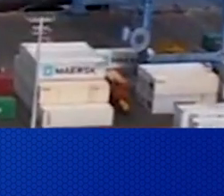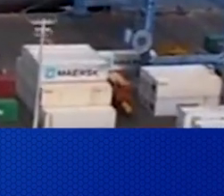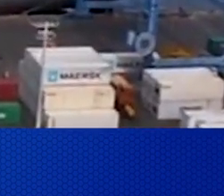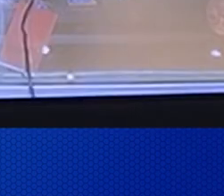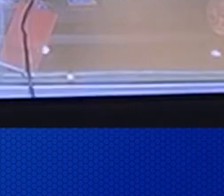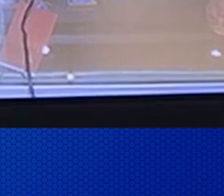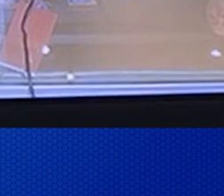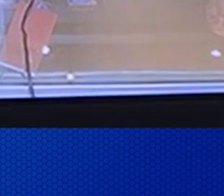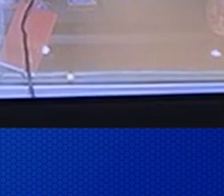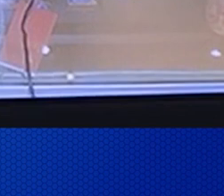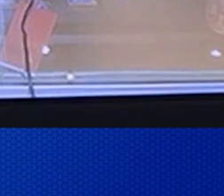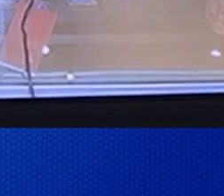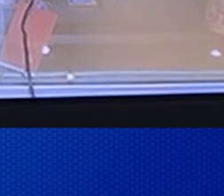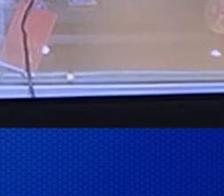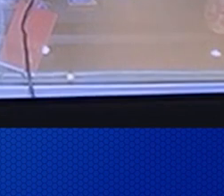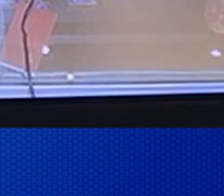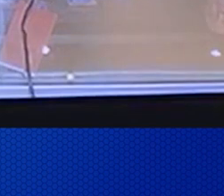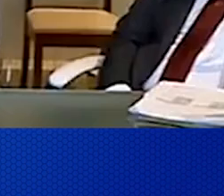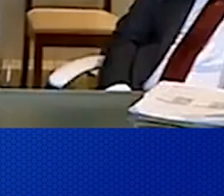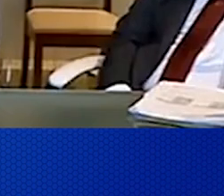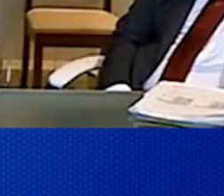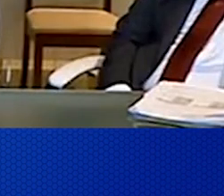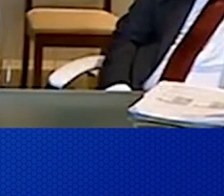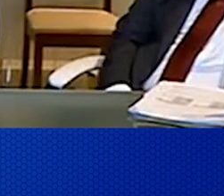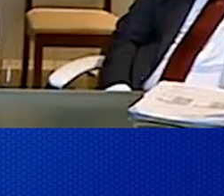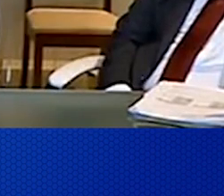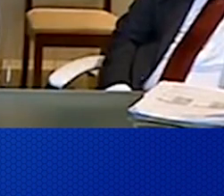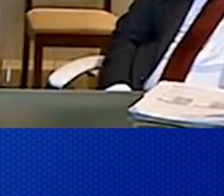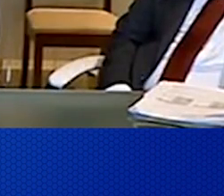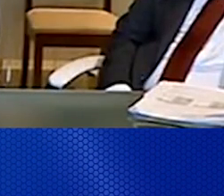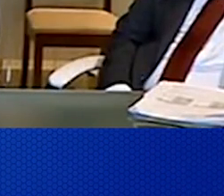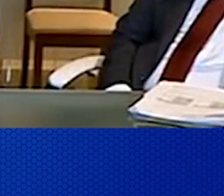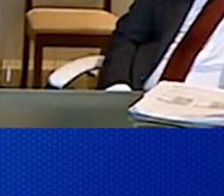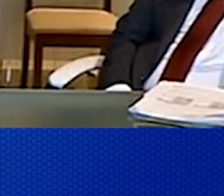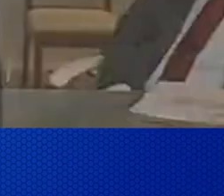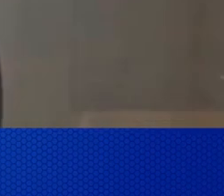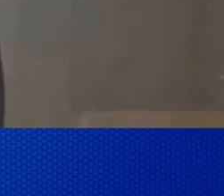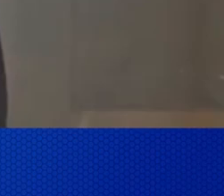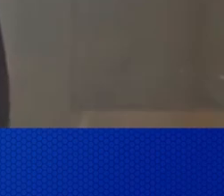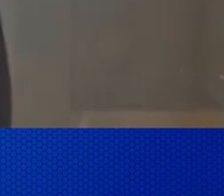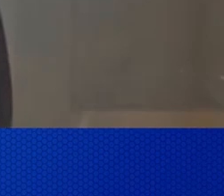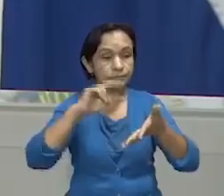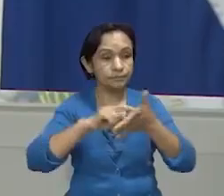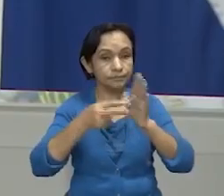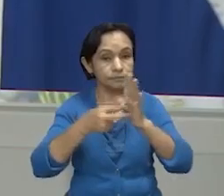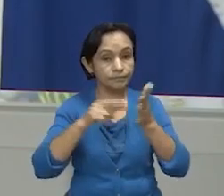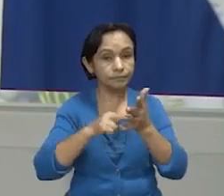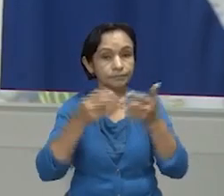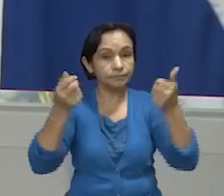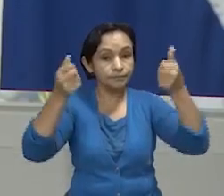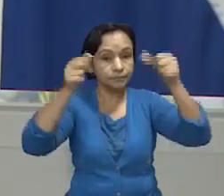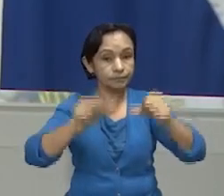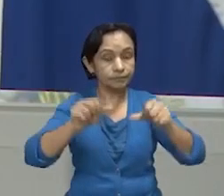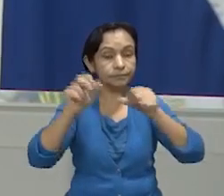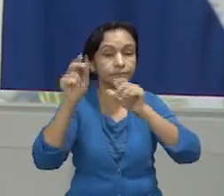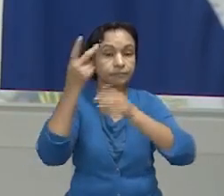tasa cero y otros de manera gradual con tasa cero o preferencial entre 5, 10 o 15 años. Se establece entre